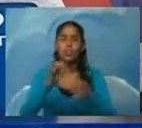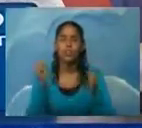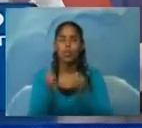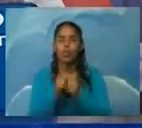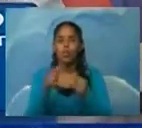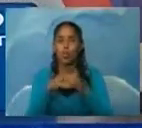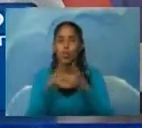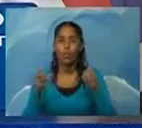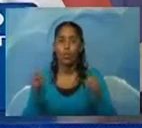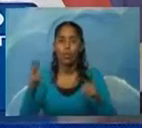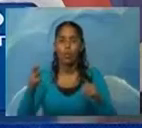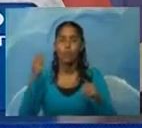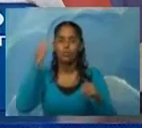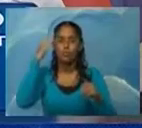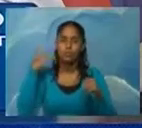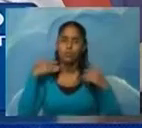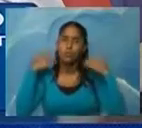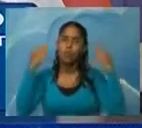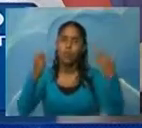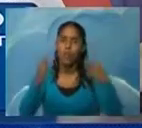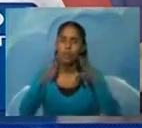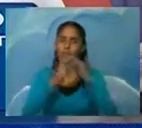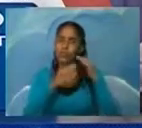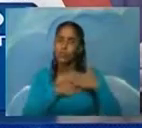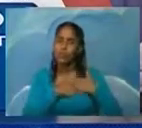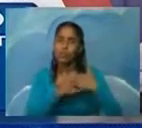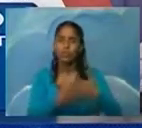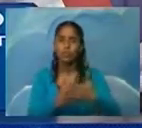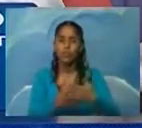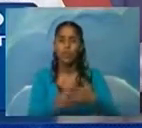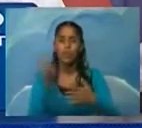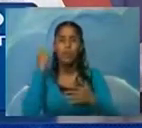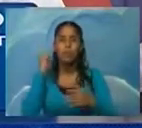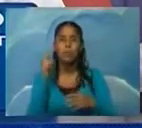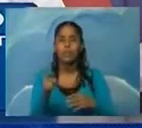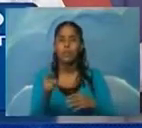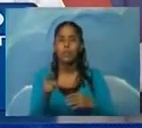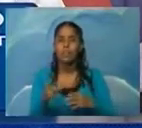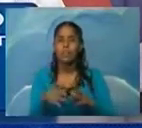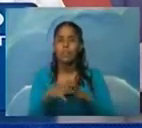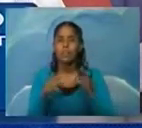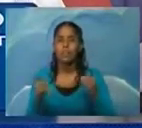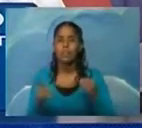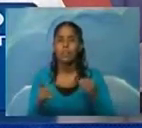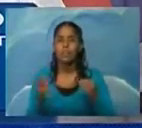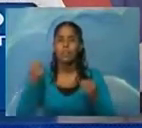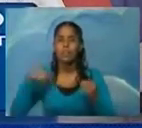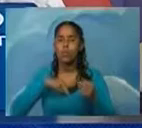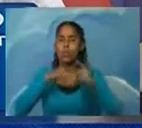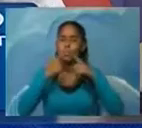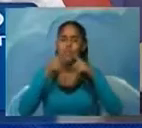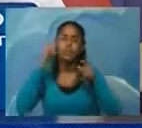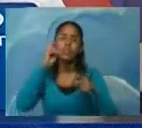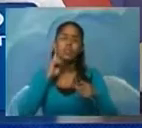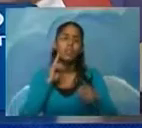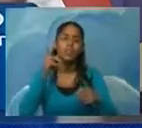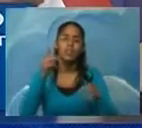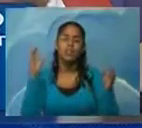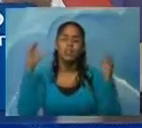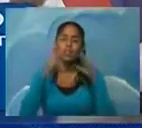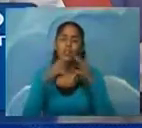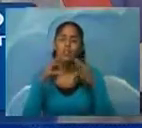moral y luces, con cultura. Por eso el criterio de nuestro libertador se reduce a